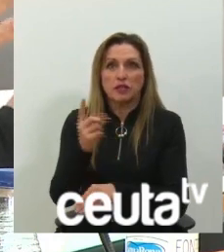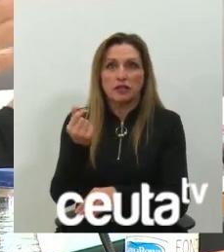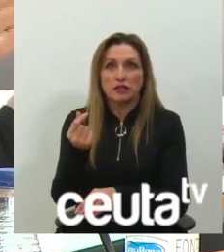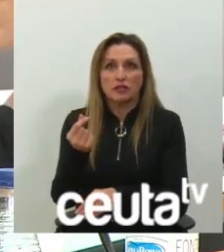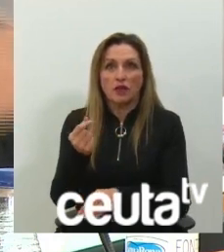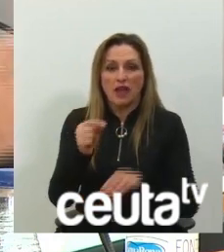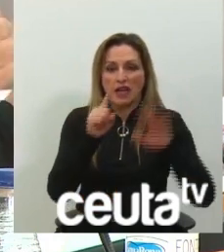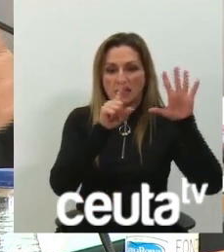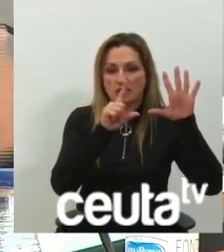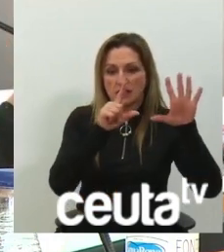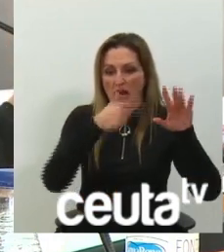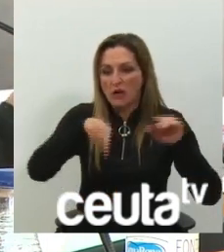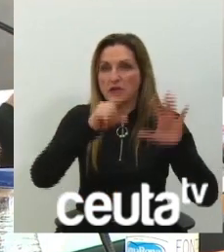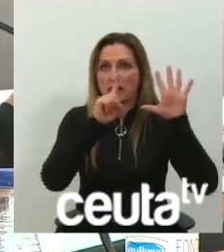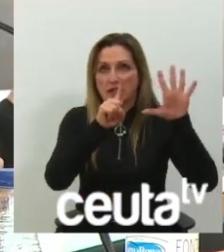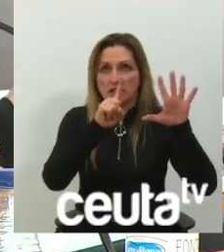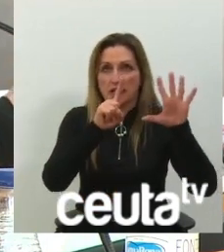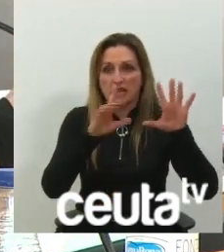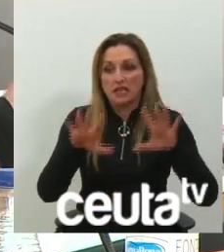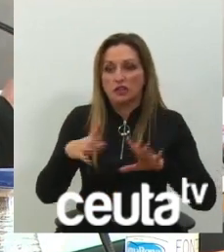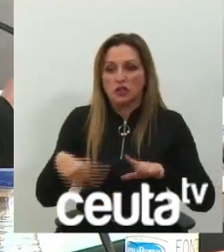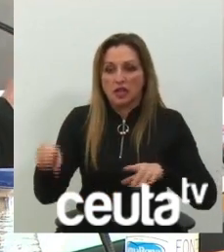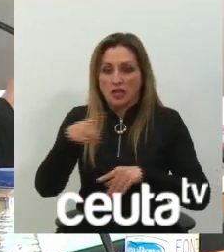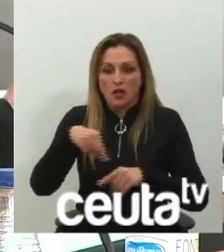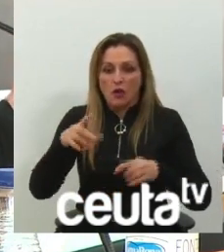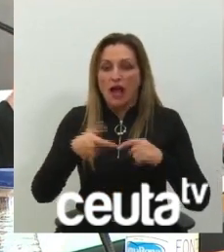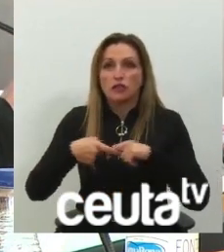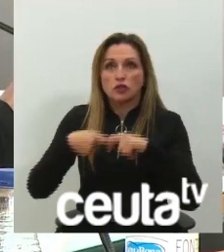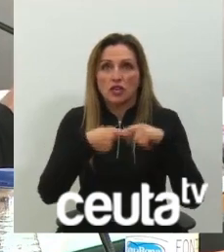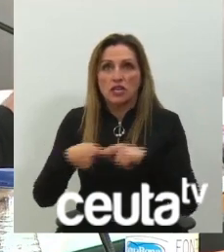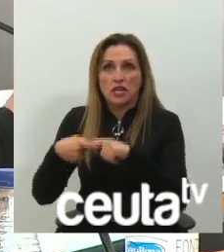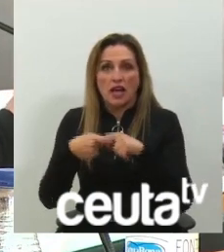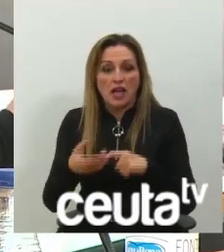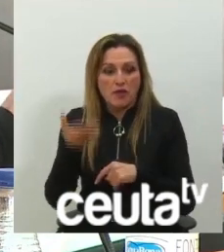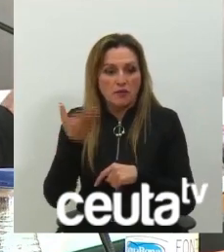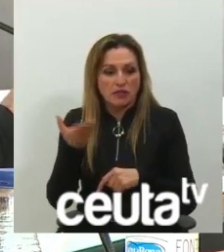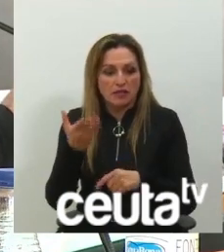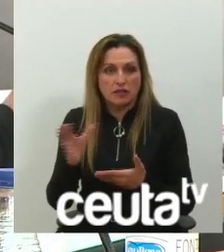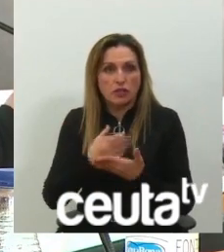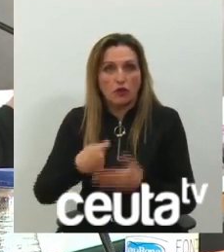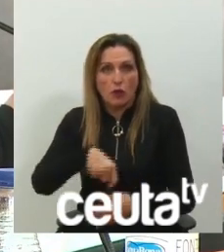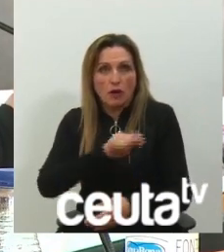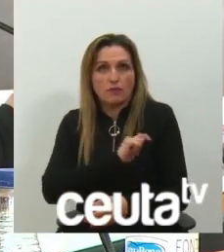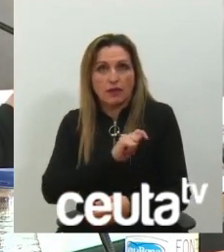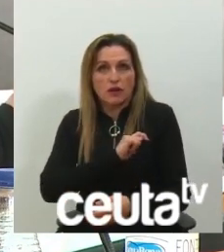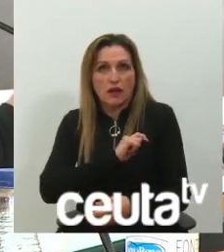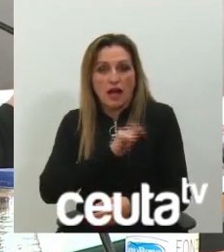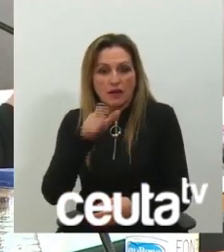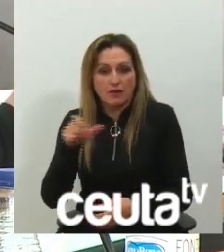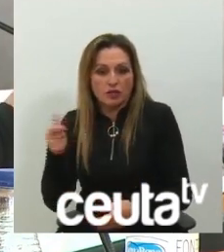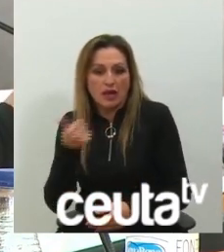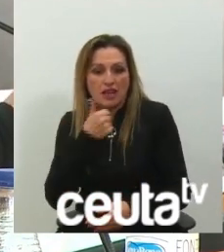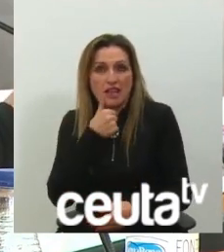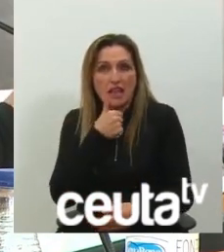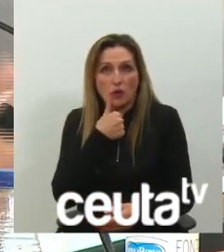el 6 es decir hay ya una solidaridad bastante importante por parte de todos los españoles con respecto a la ciudad a los ceutíes como